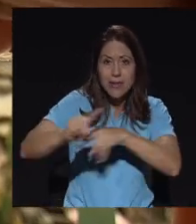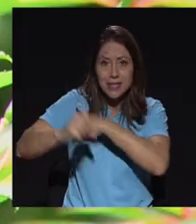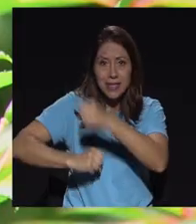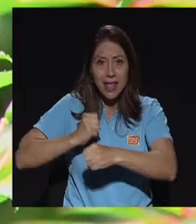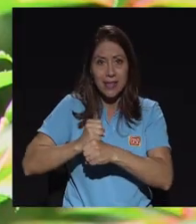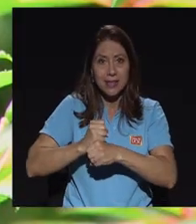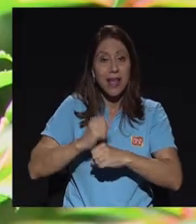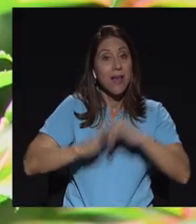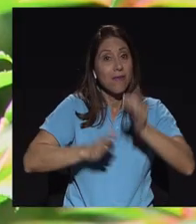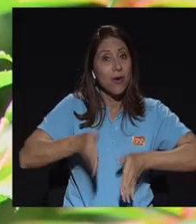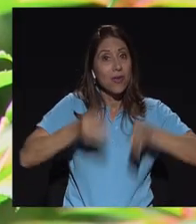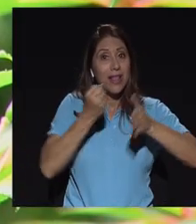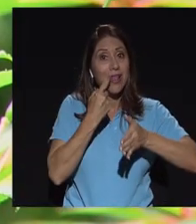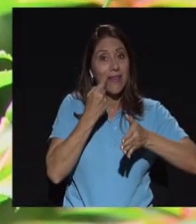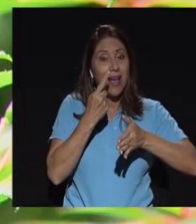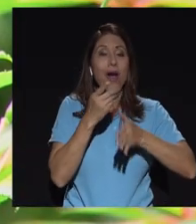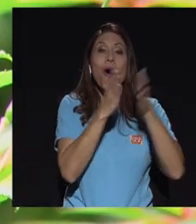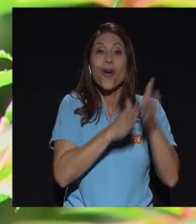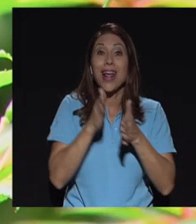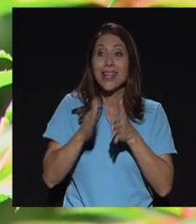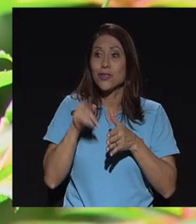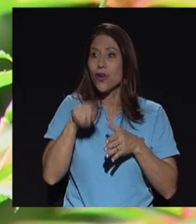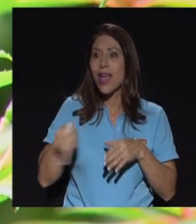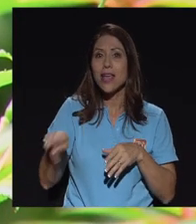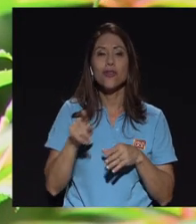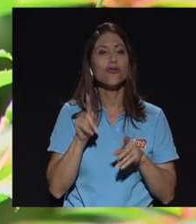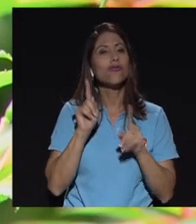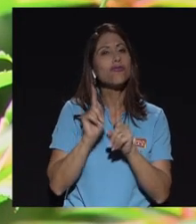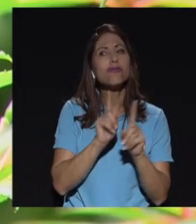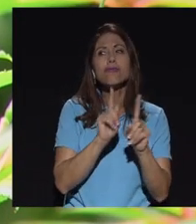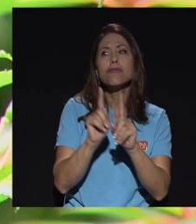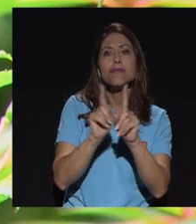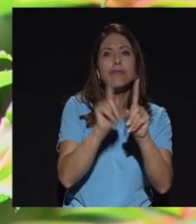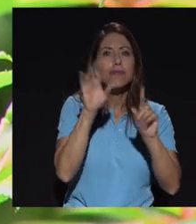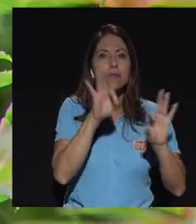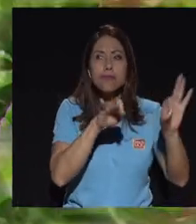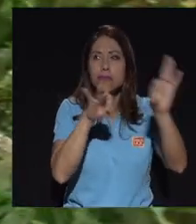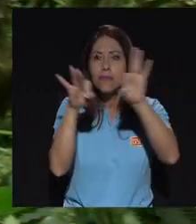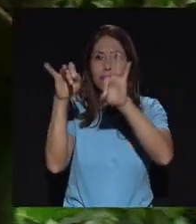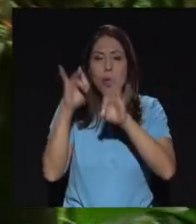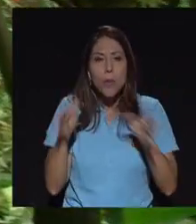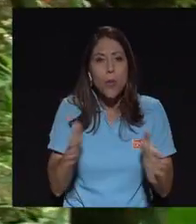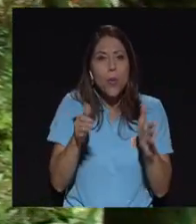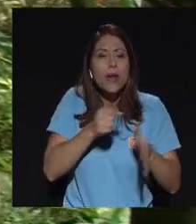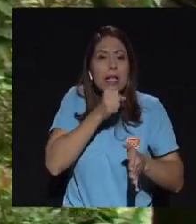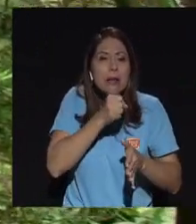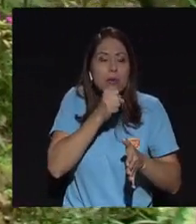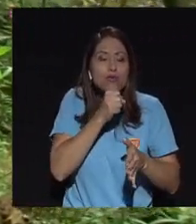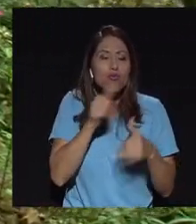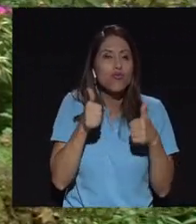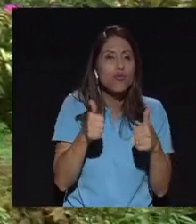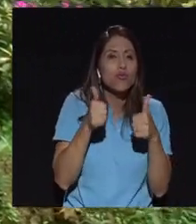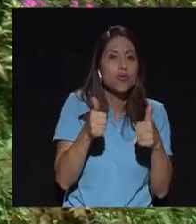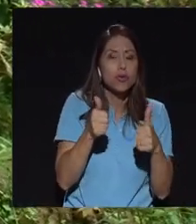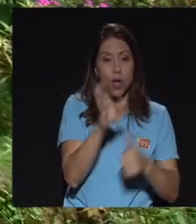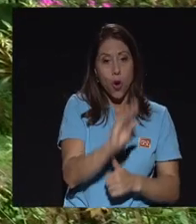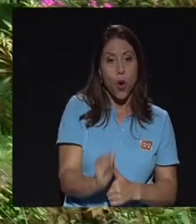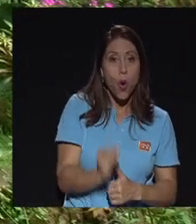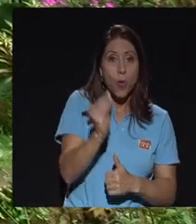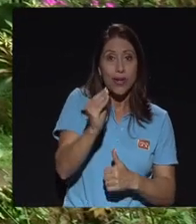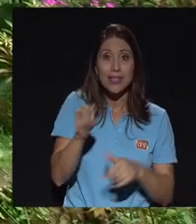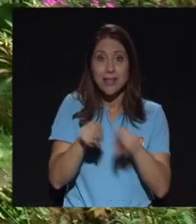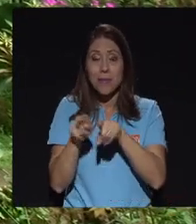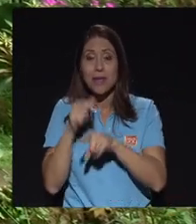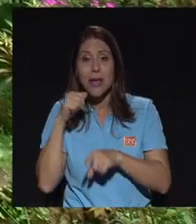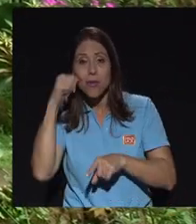Farmacia, organizó la caminata por el mariposario para promover el envejecimiento saludable y la solidaridad intergeneracional entre jóvenes